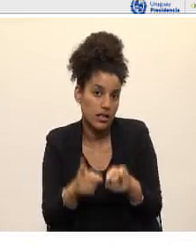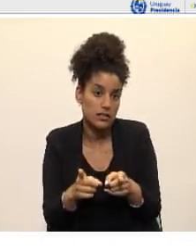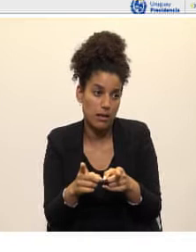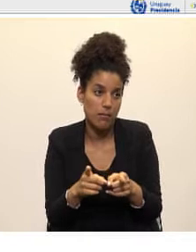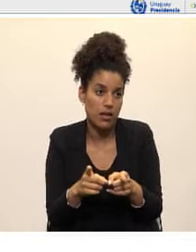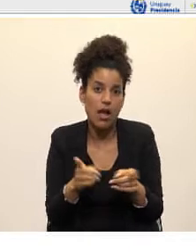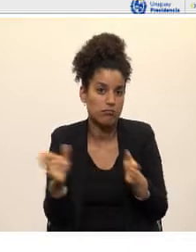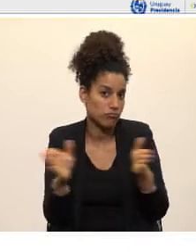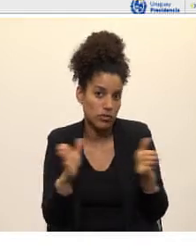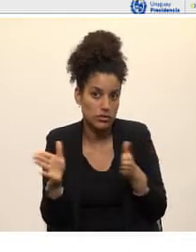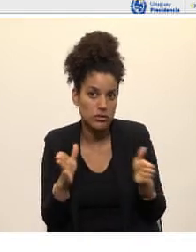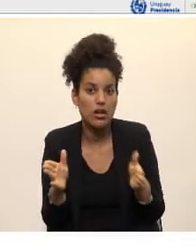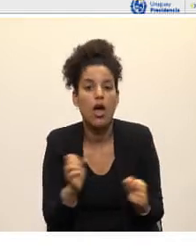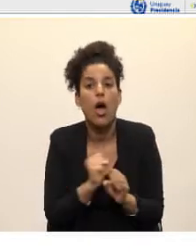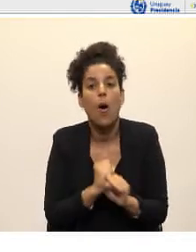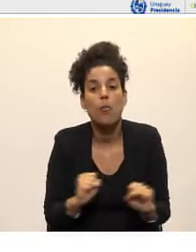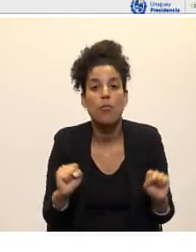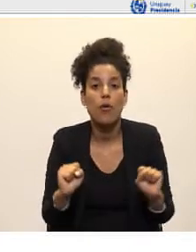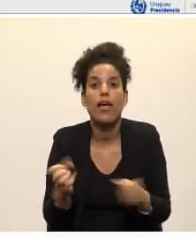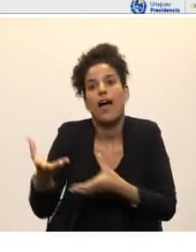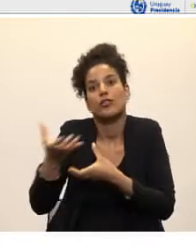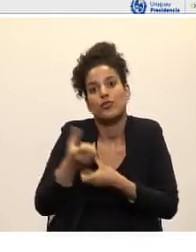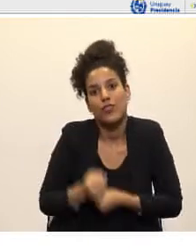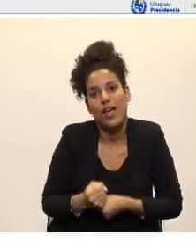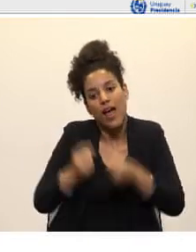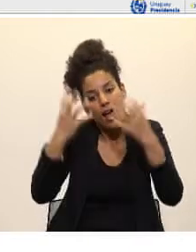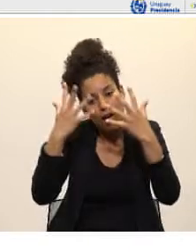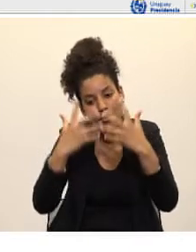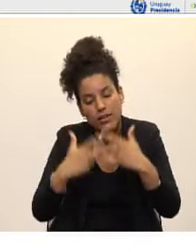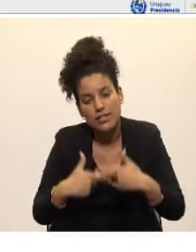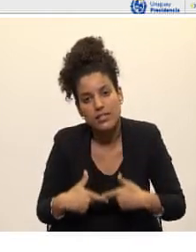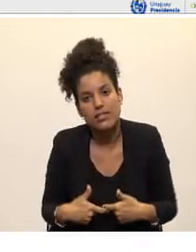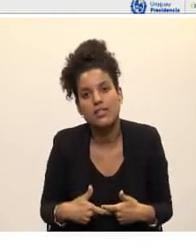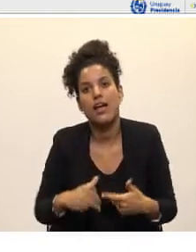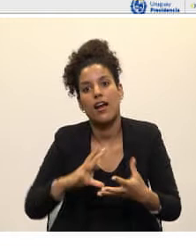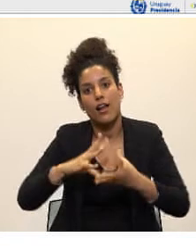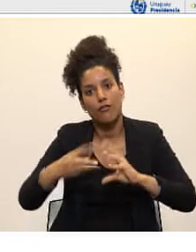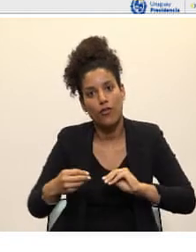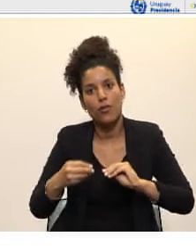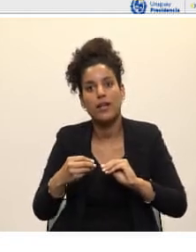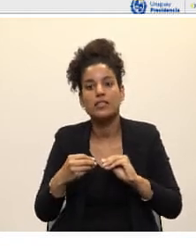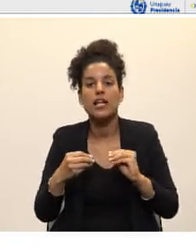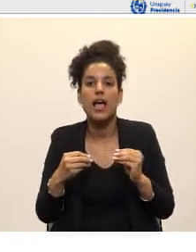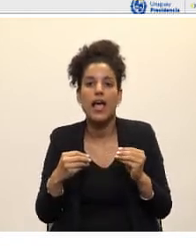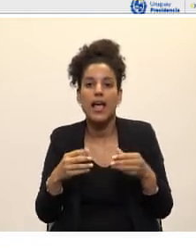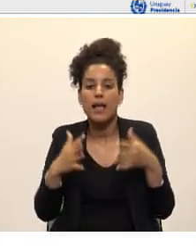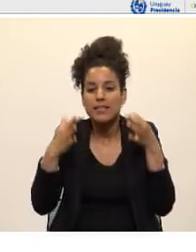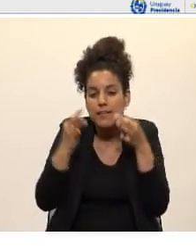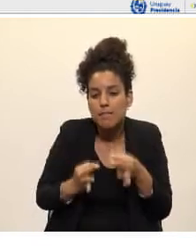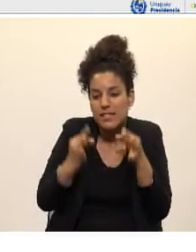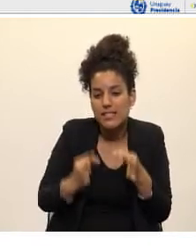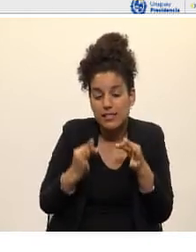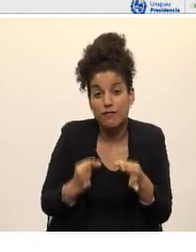a poder diseñar y planificar modelos mucho más a la medida de las necesidades. Y para